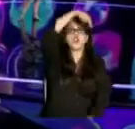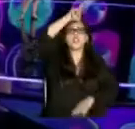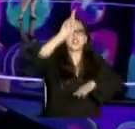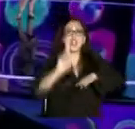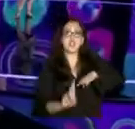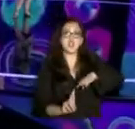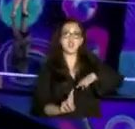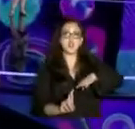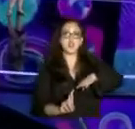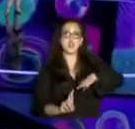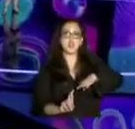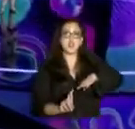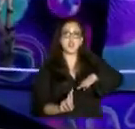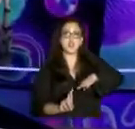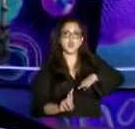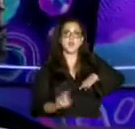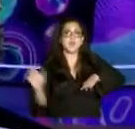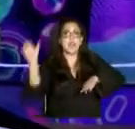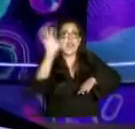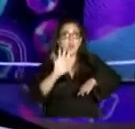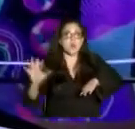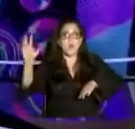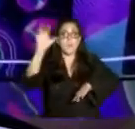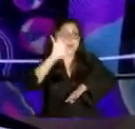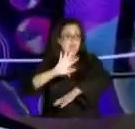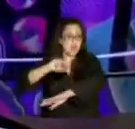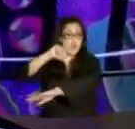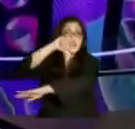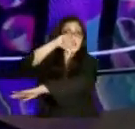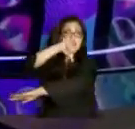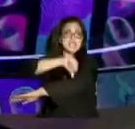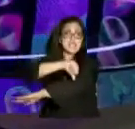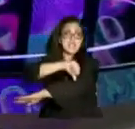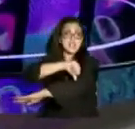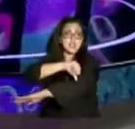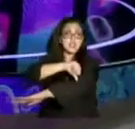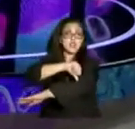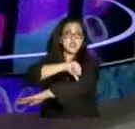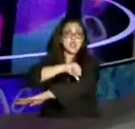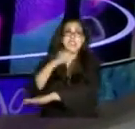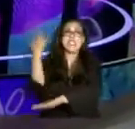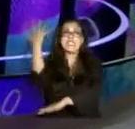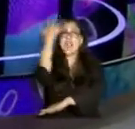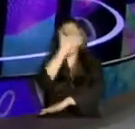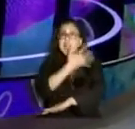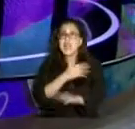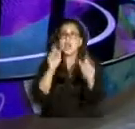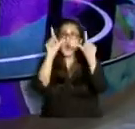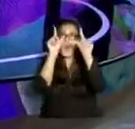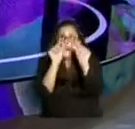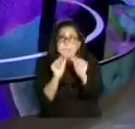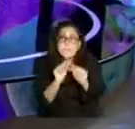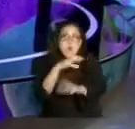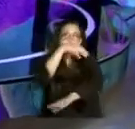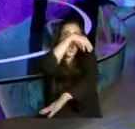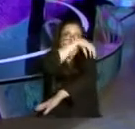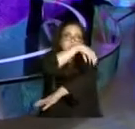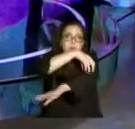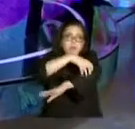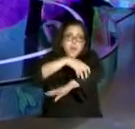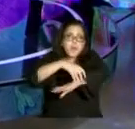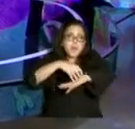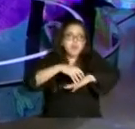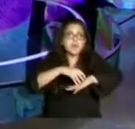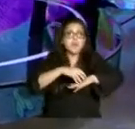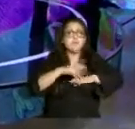las ciudades del centro y el componente africano siempre es pequeño a lo largo de todo el país. En una segunda etapa quisimos